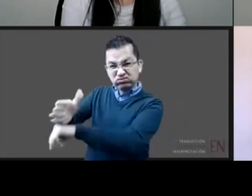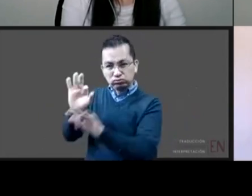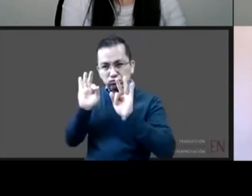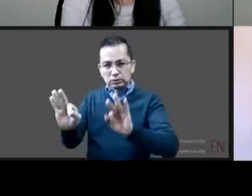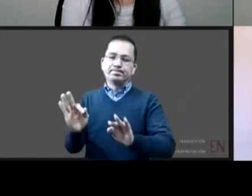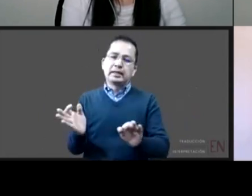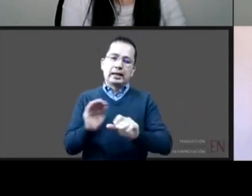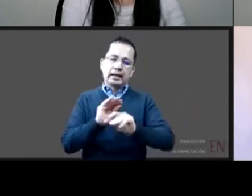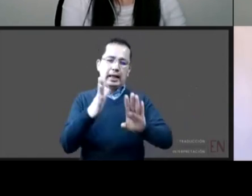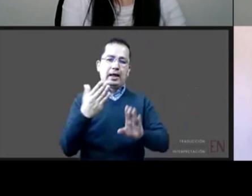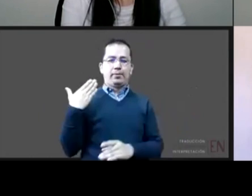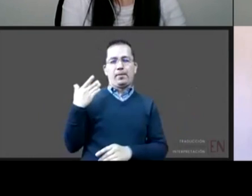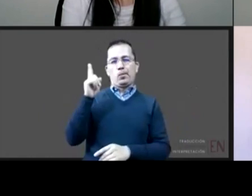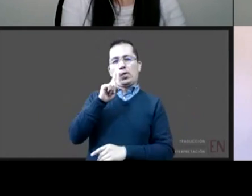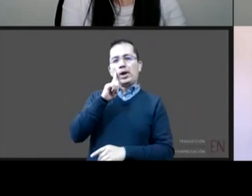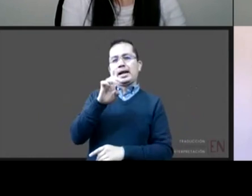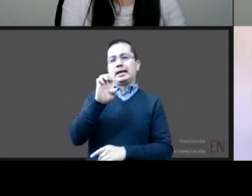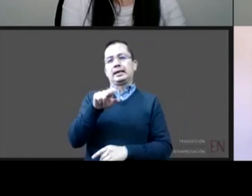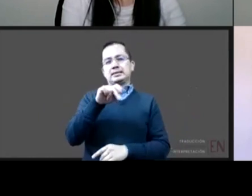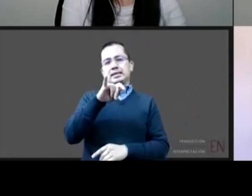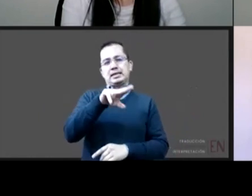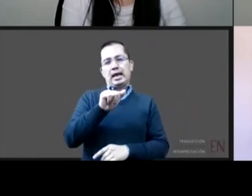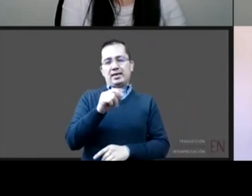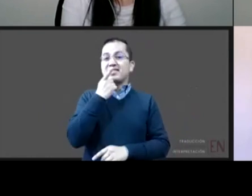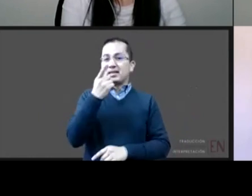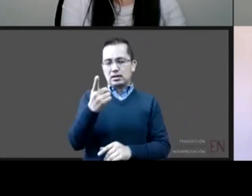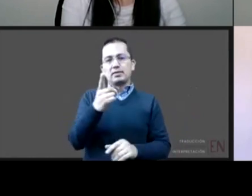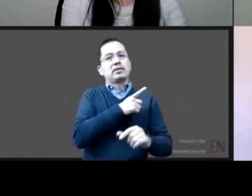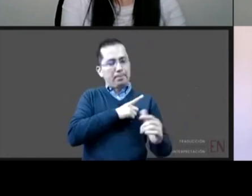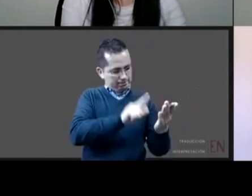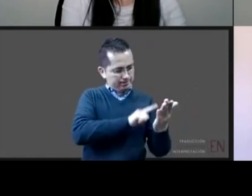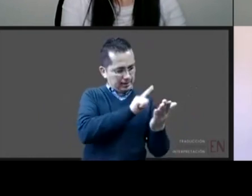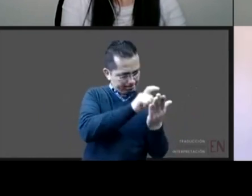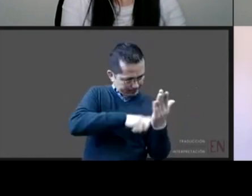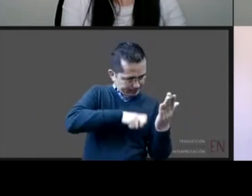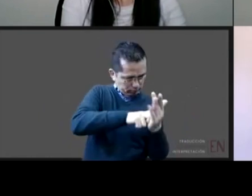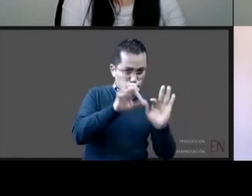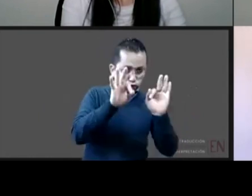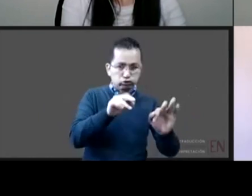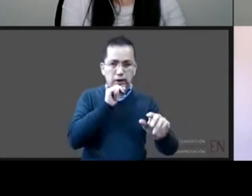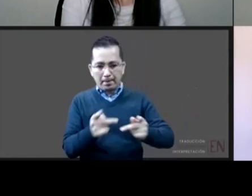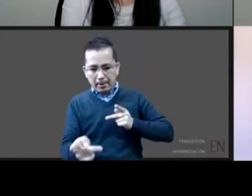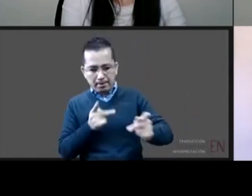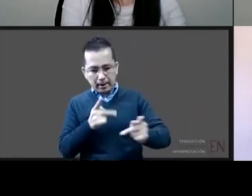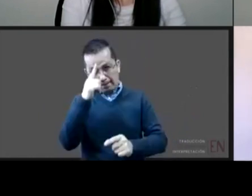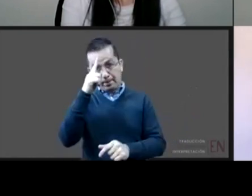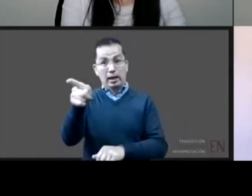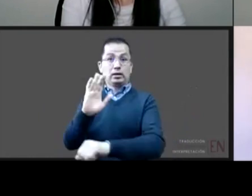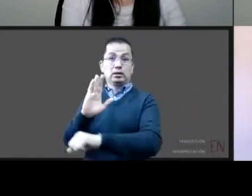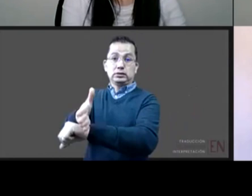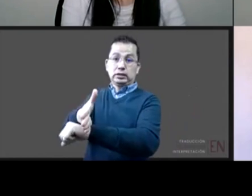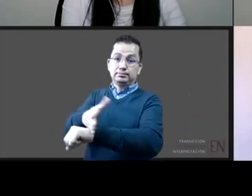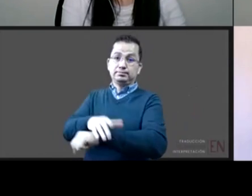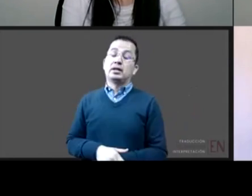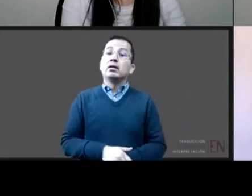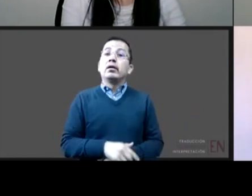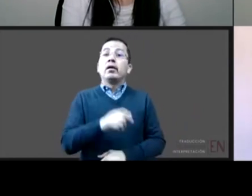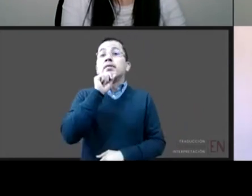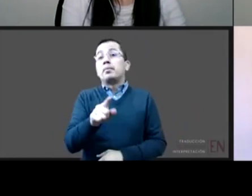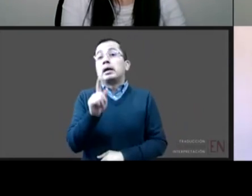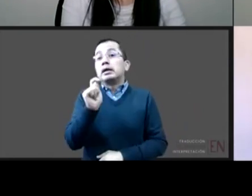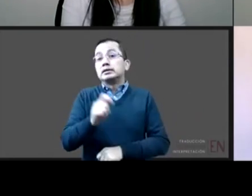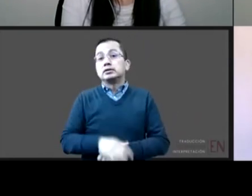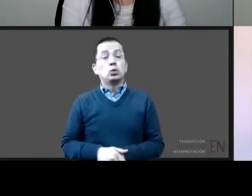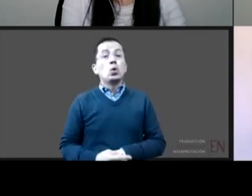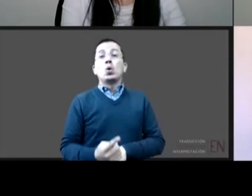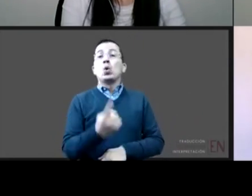insistir, que yo lo apuntaba tanto Nayeli como Pili, es que detrás de cada número hay un niño, una niña víctima. Y esto